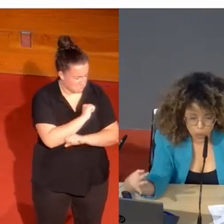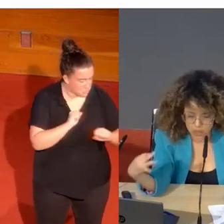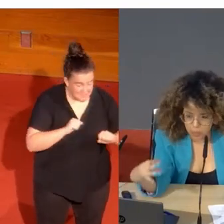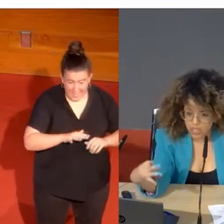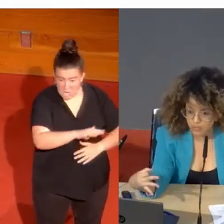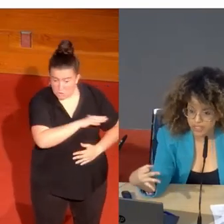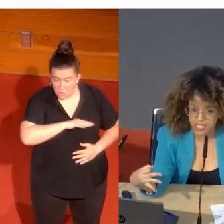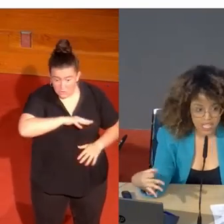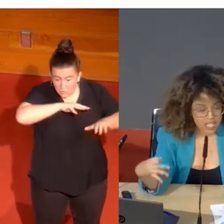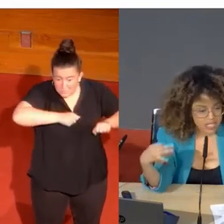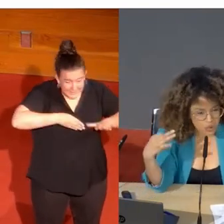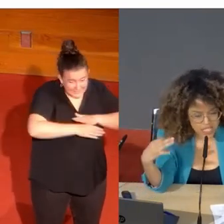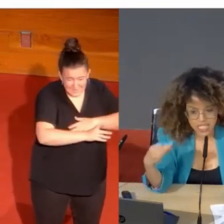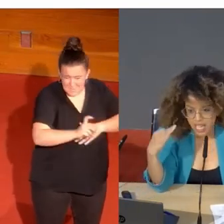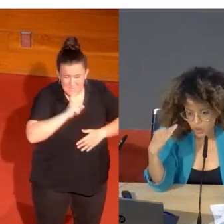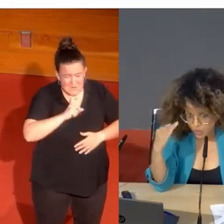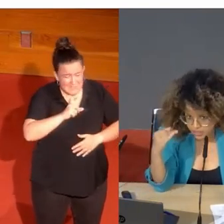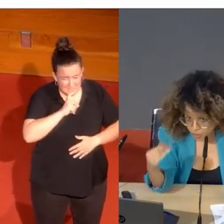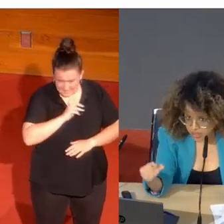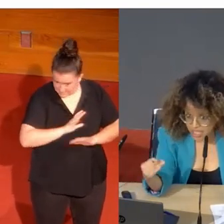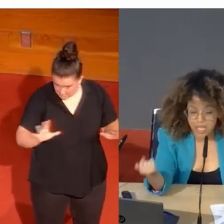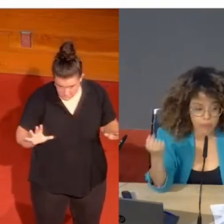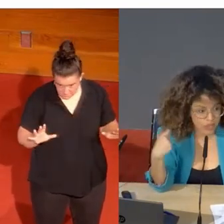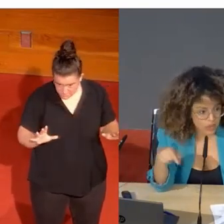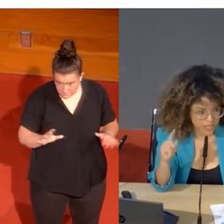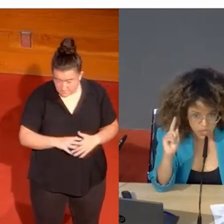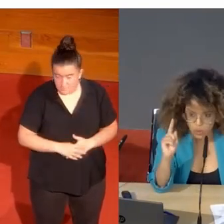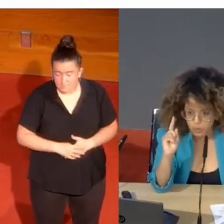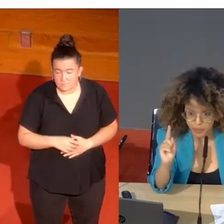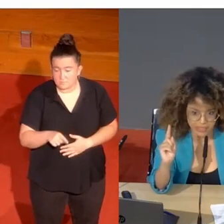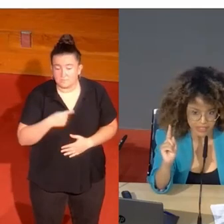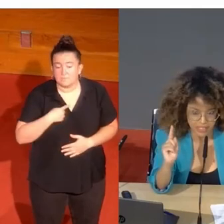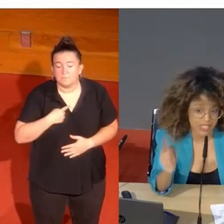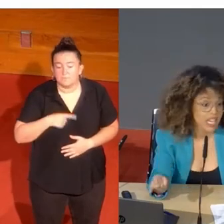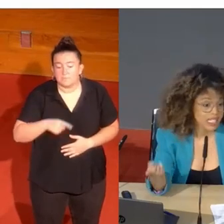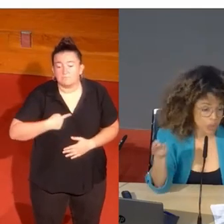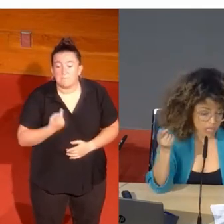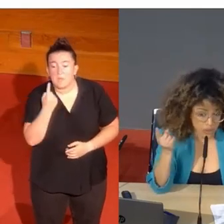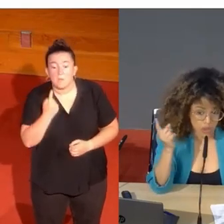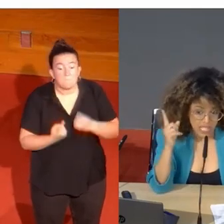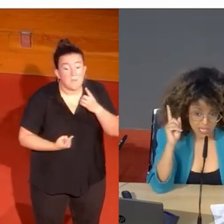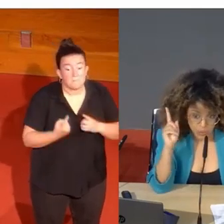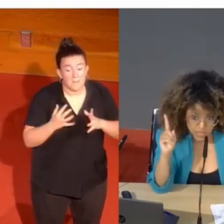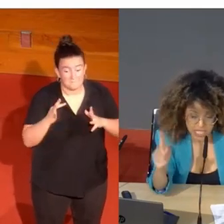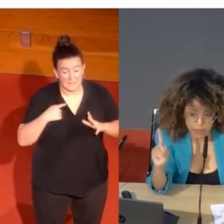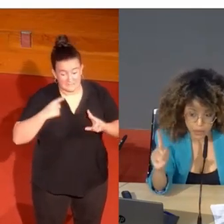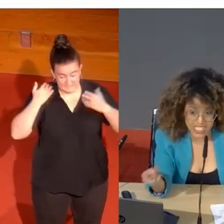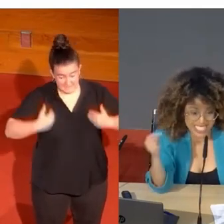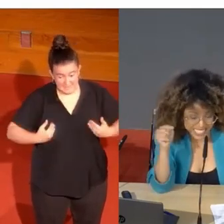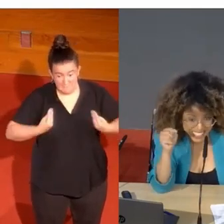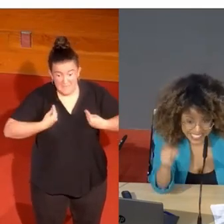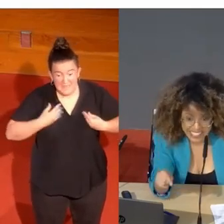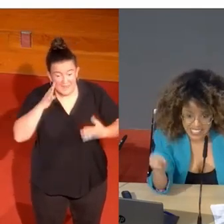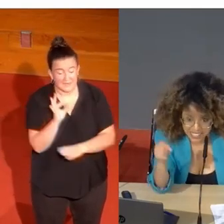es muy muy difícil se consigue a cuenta aga y poniendo en riesgo tu propia integridad y en cuanto las autoridades